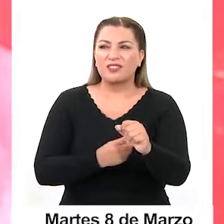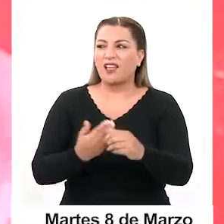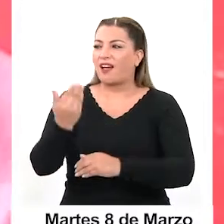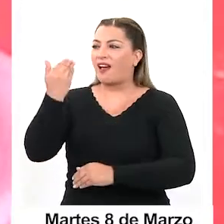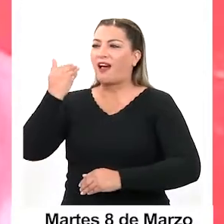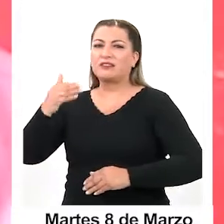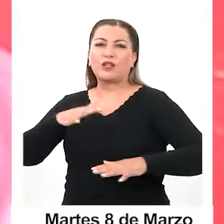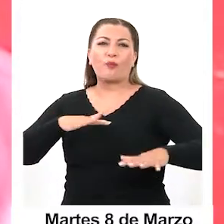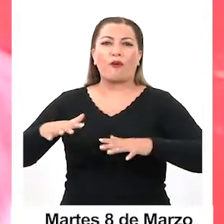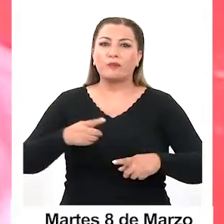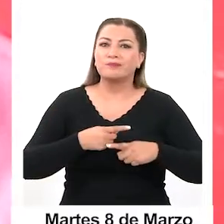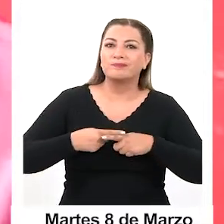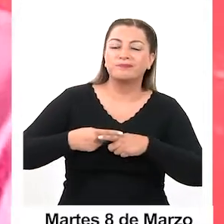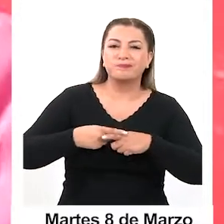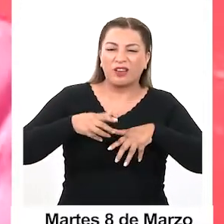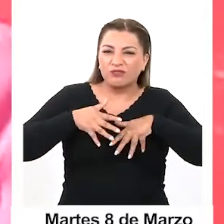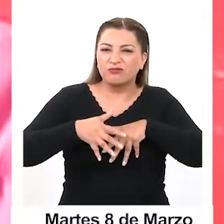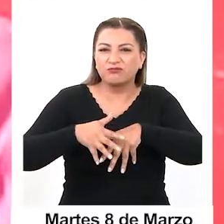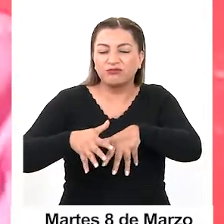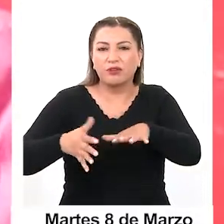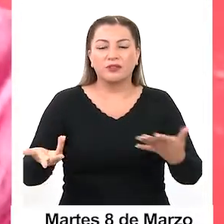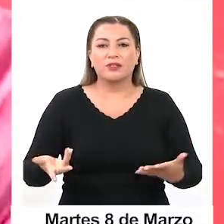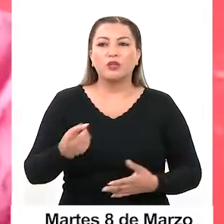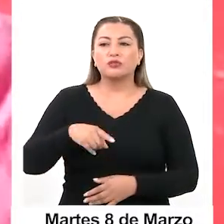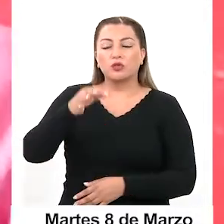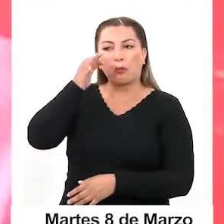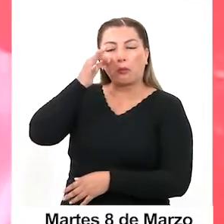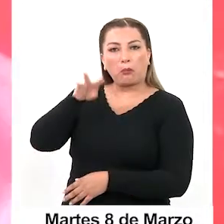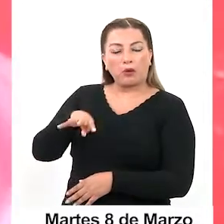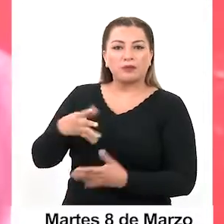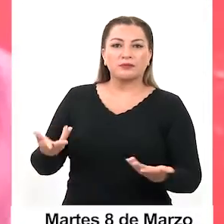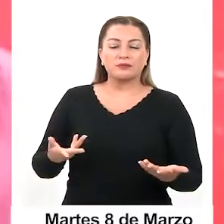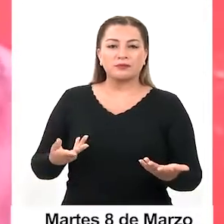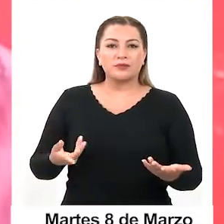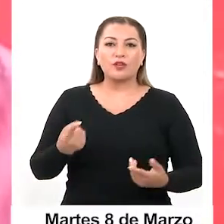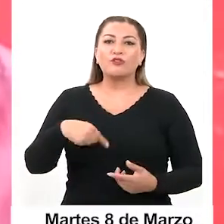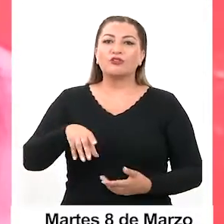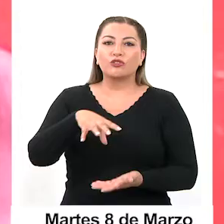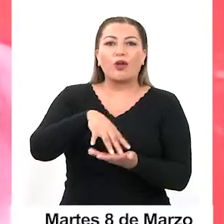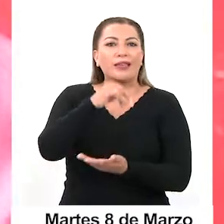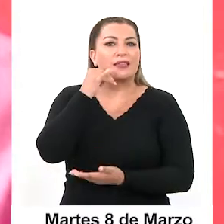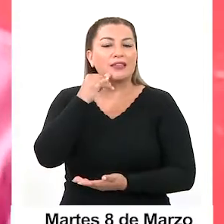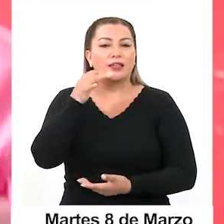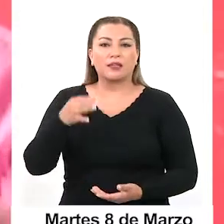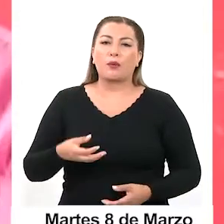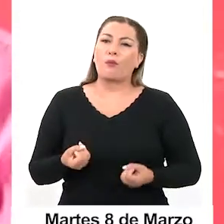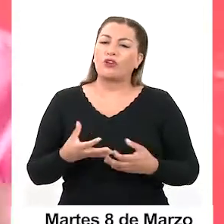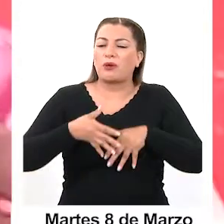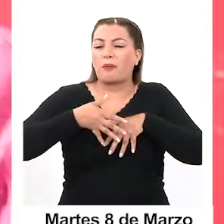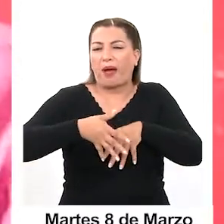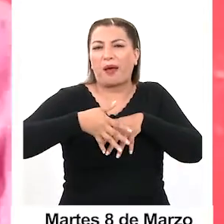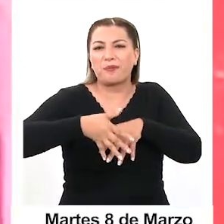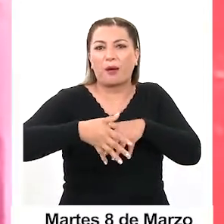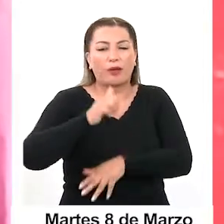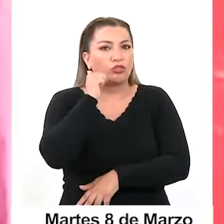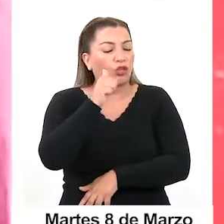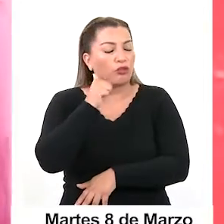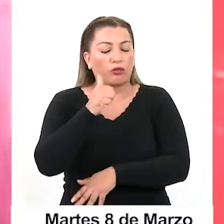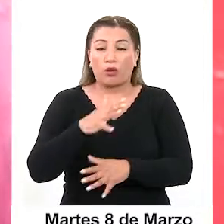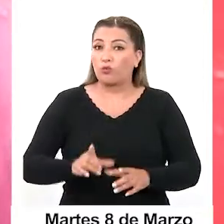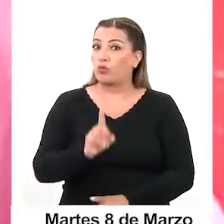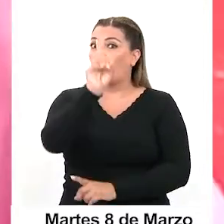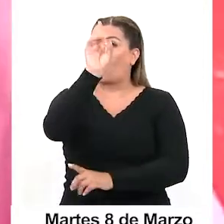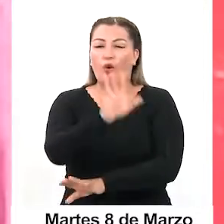rompió en esta movilización, porque uno veía, ¿cierto?, lo veíamos aquí nosotros en la ciudad, ¿cierto?, marchas y marchas todos los días, una